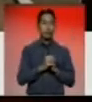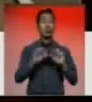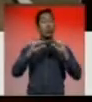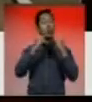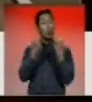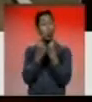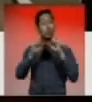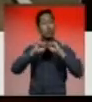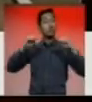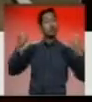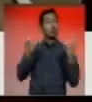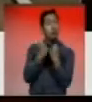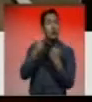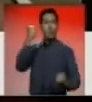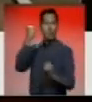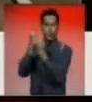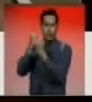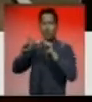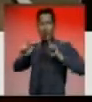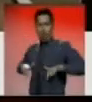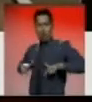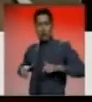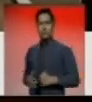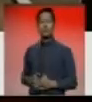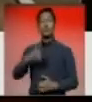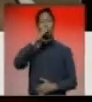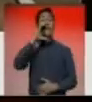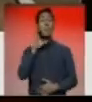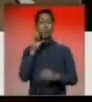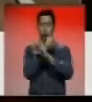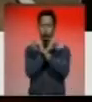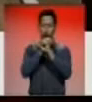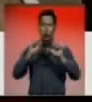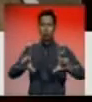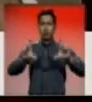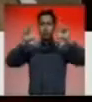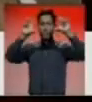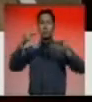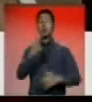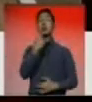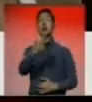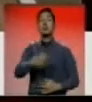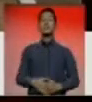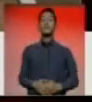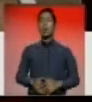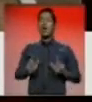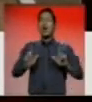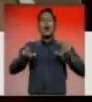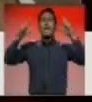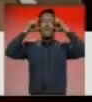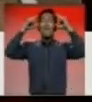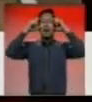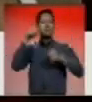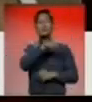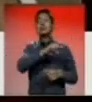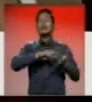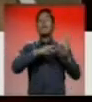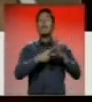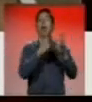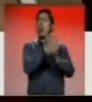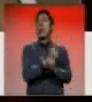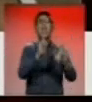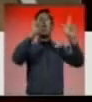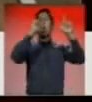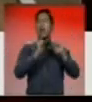apoyar a lenin moreno por ejemplo para como cayó escrito en su cuenta de twitter es público ha dicho que las represente el negro del ebb el liberalismo que tanto